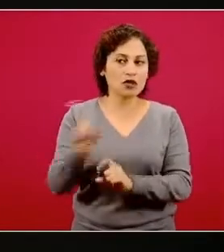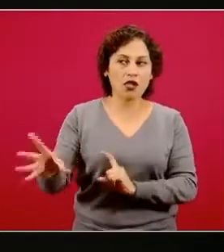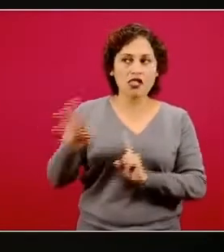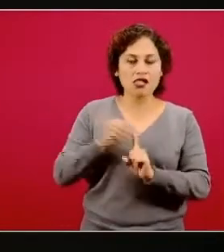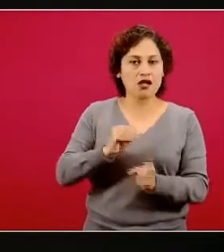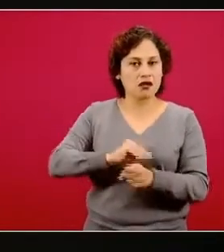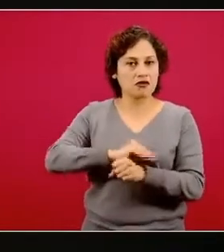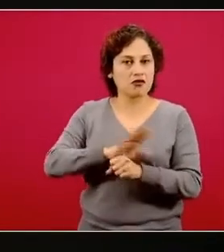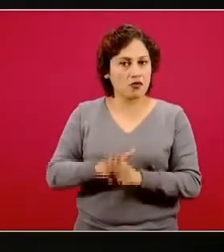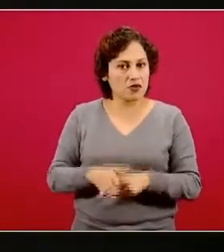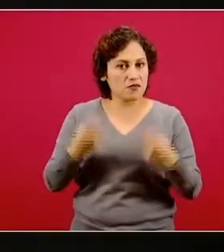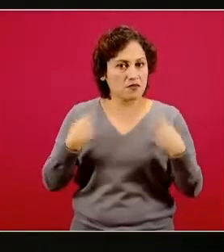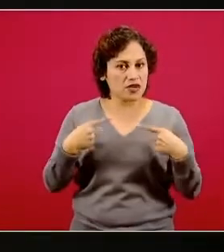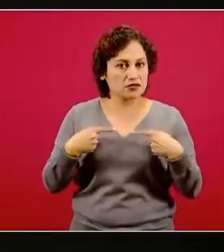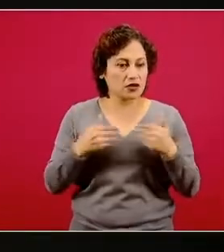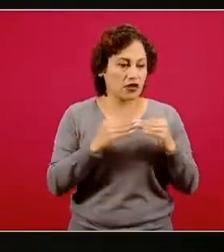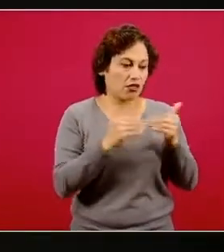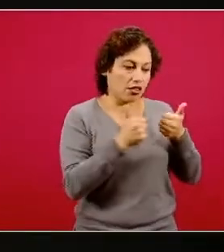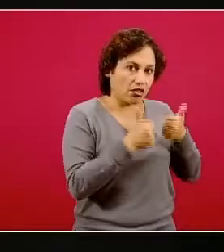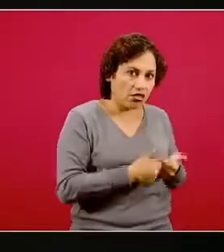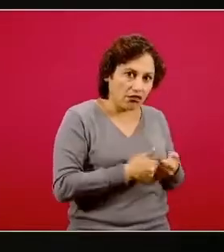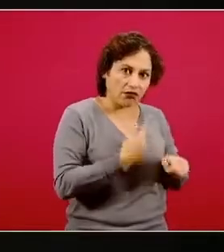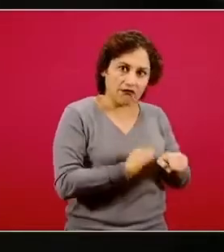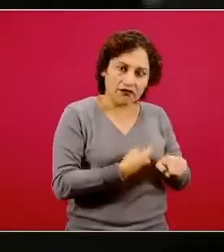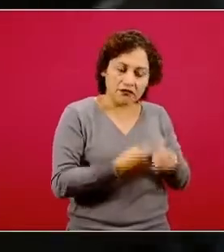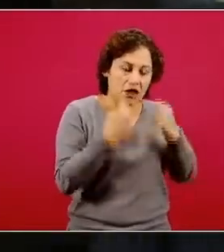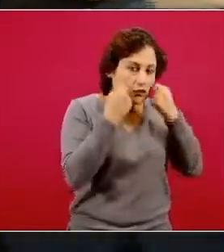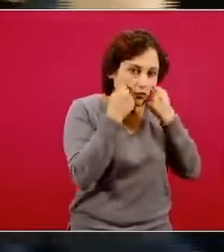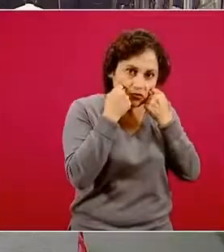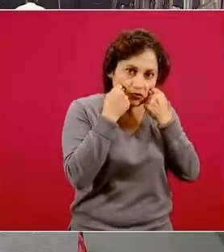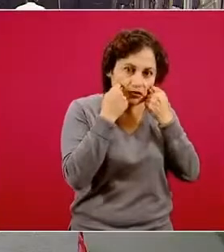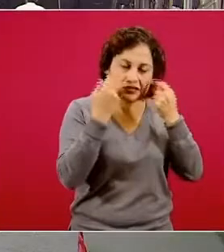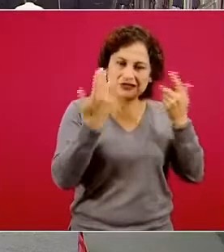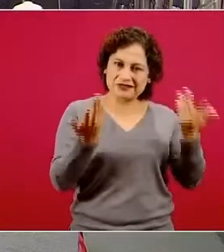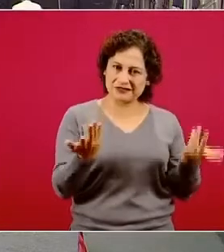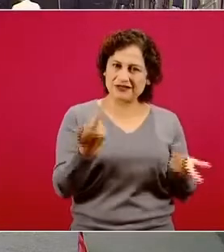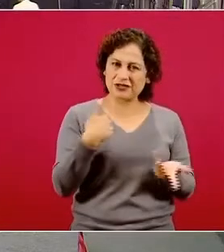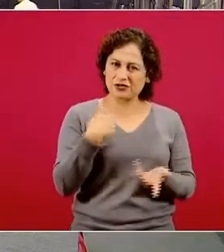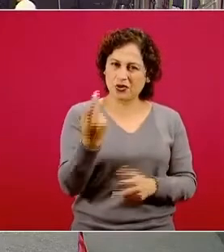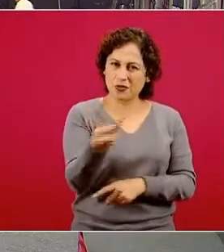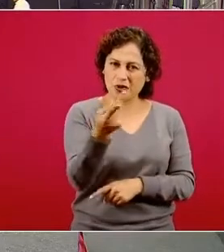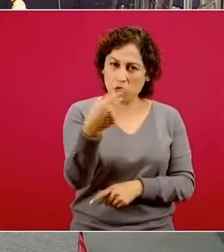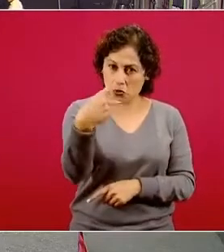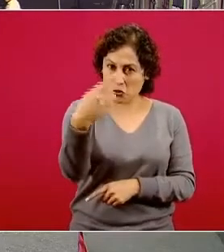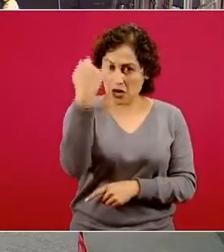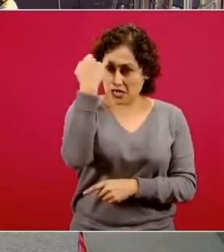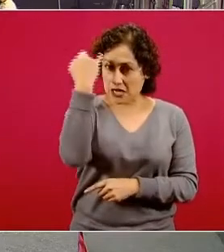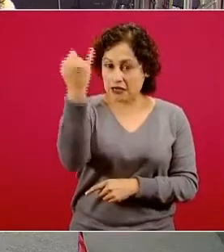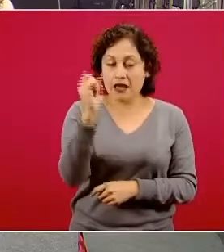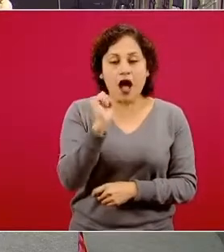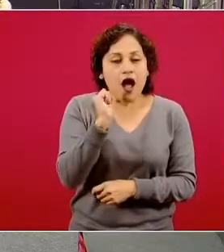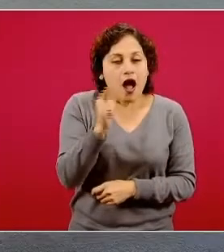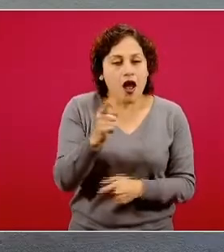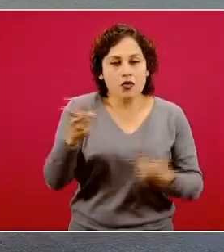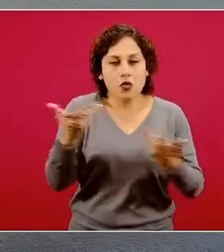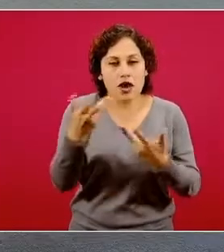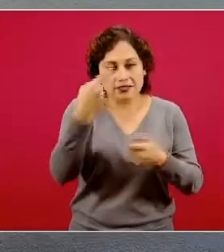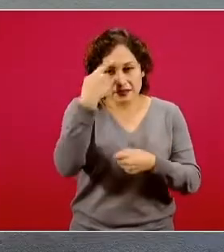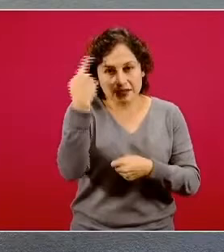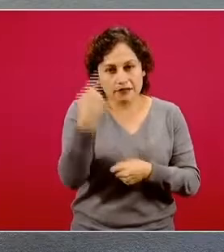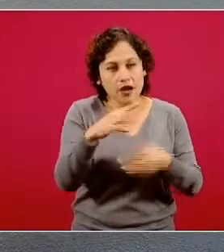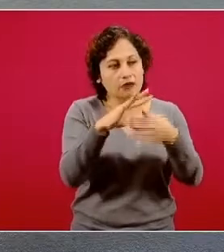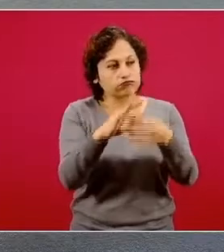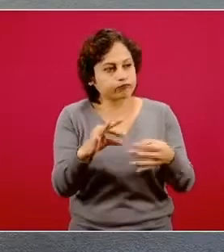los hospitales. No sé si hay algún plan para acercarse a la gente, o cómo atender esta